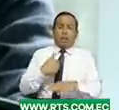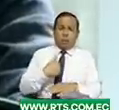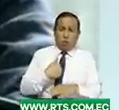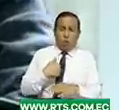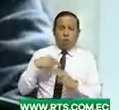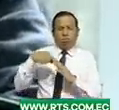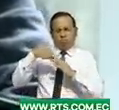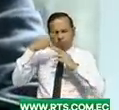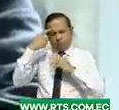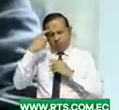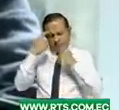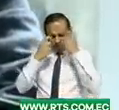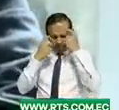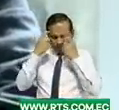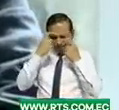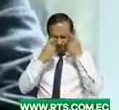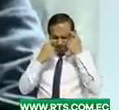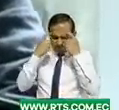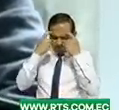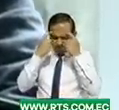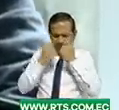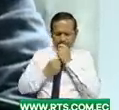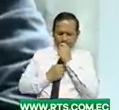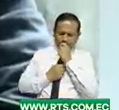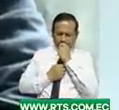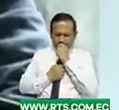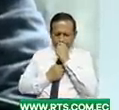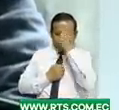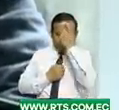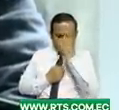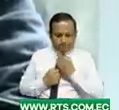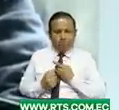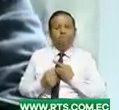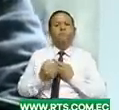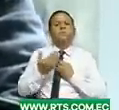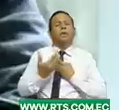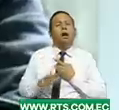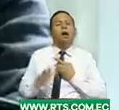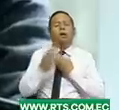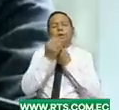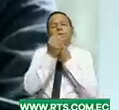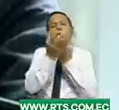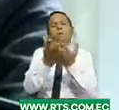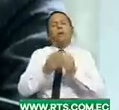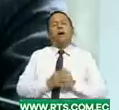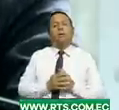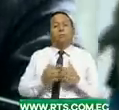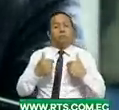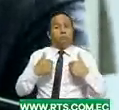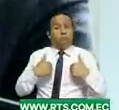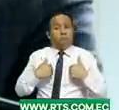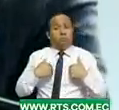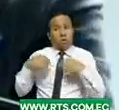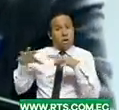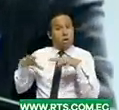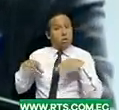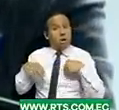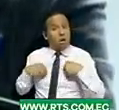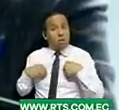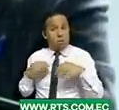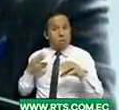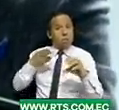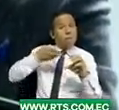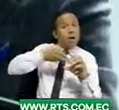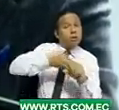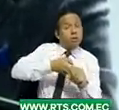reflexión, quiero anunciarles que no aceptaré la postulación